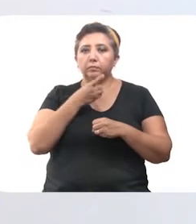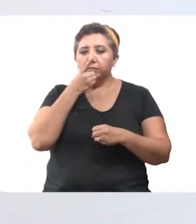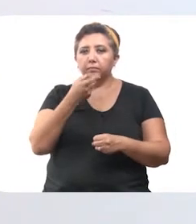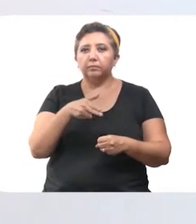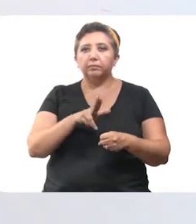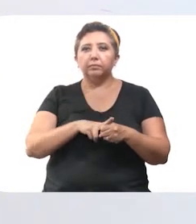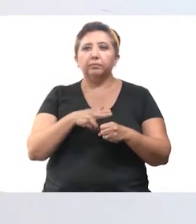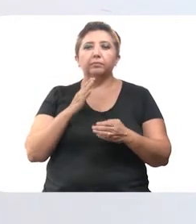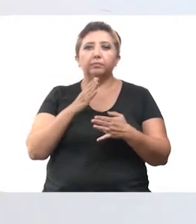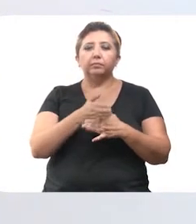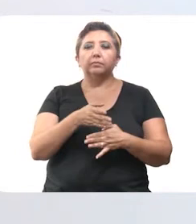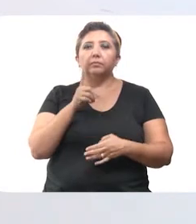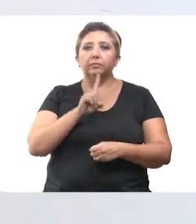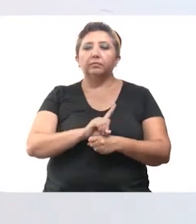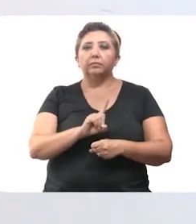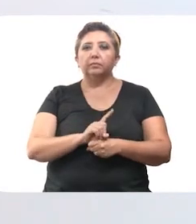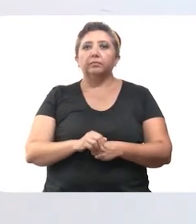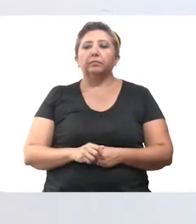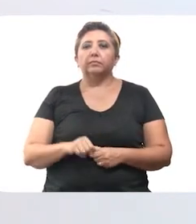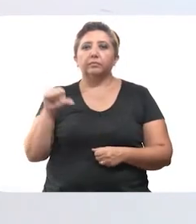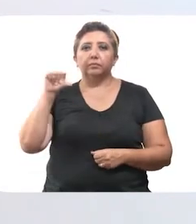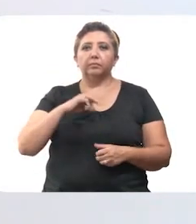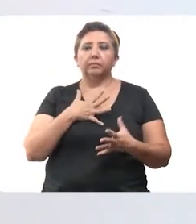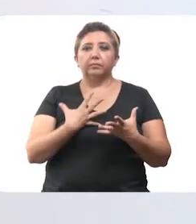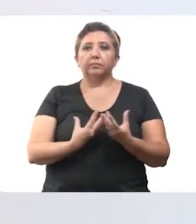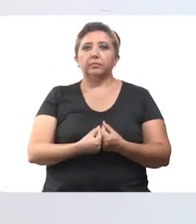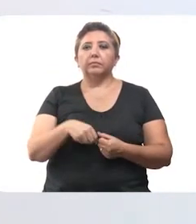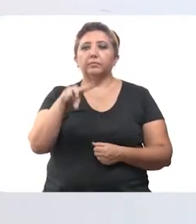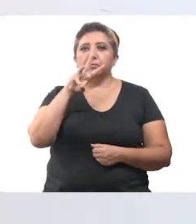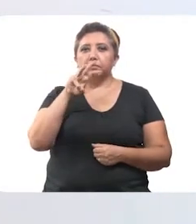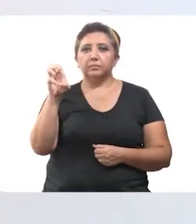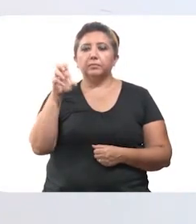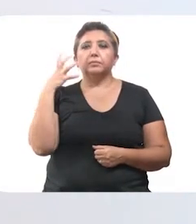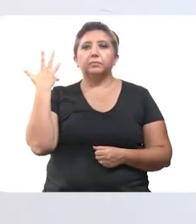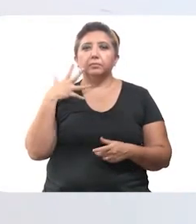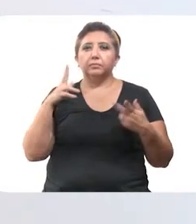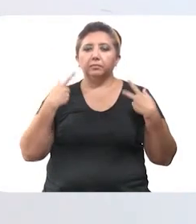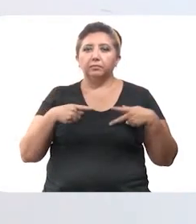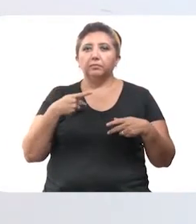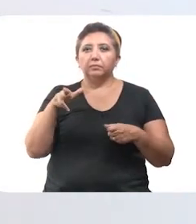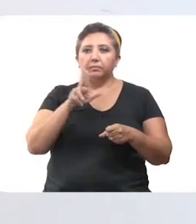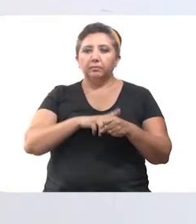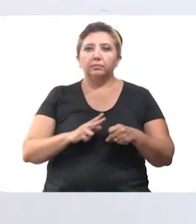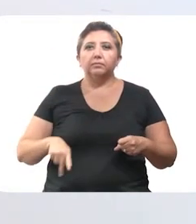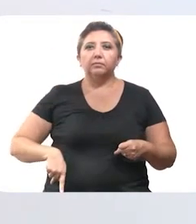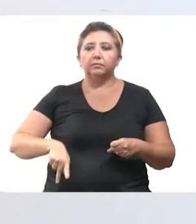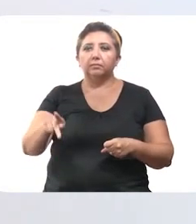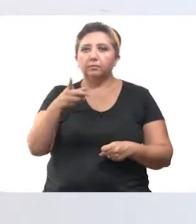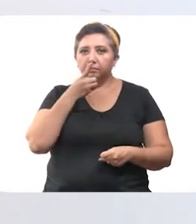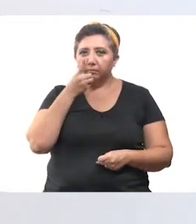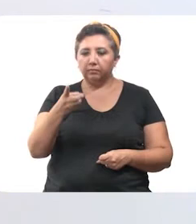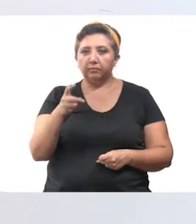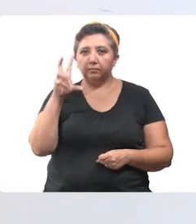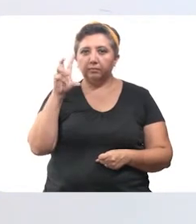ocupación hospitalaria y los ingresos diarios. El día de hoy tenemos 310 pacientes en hospitales públicos.